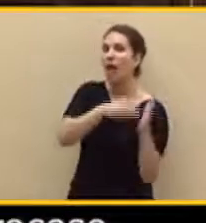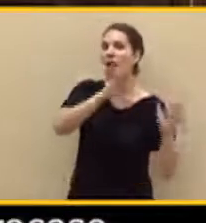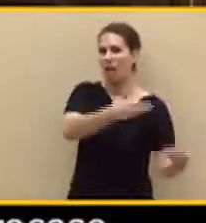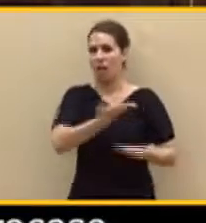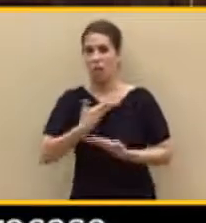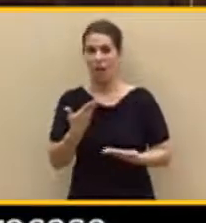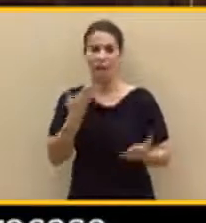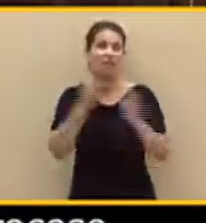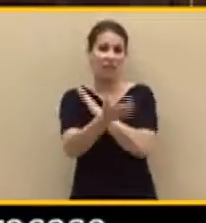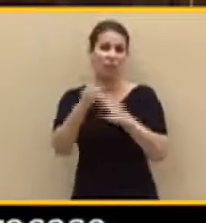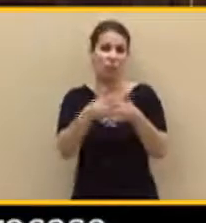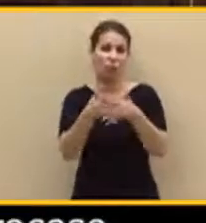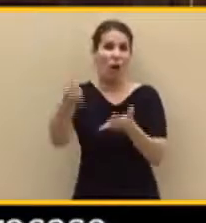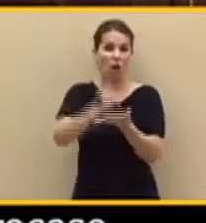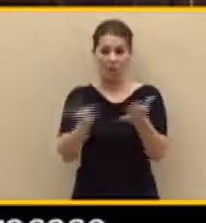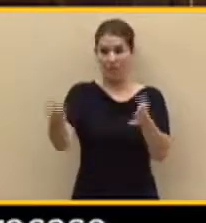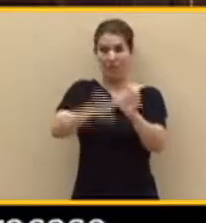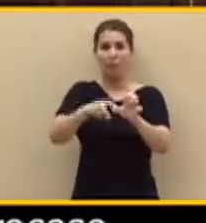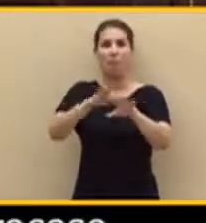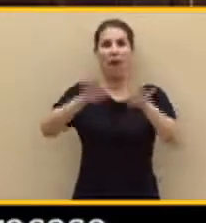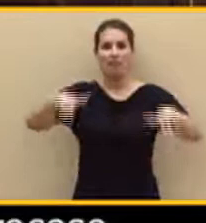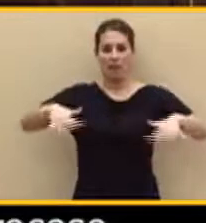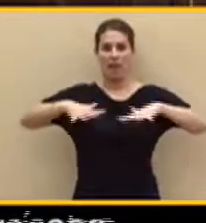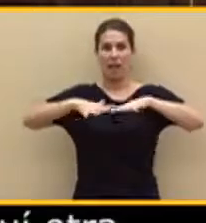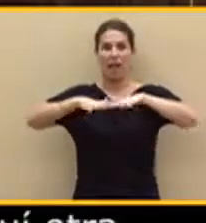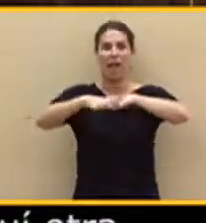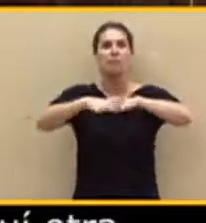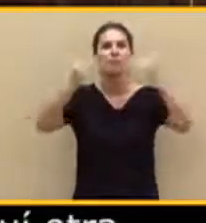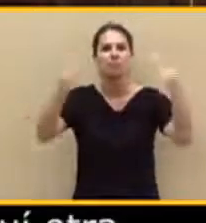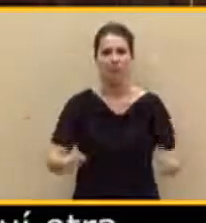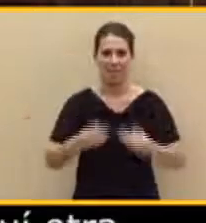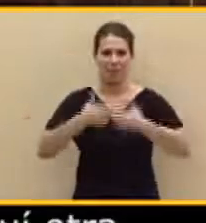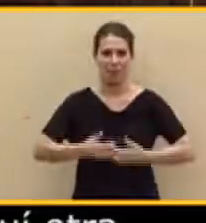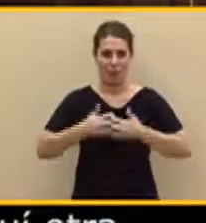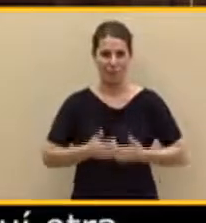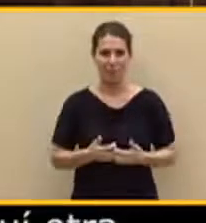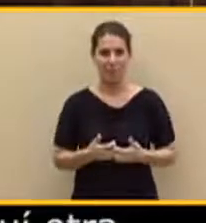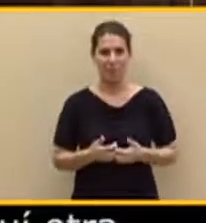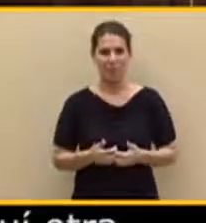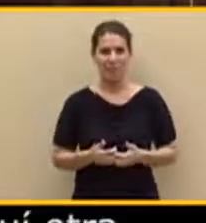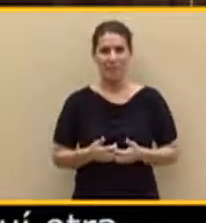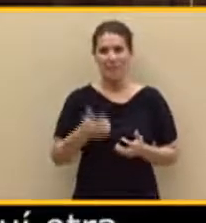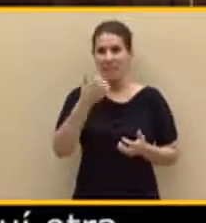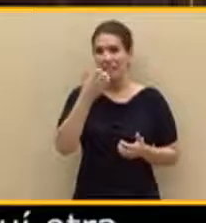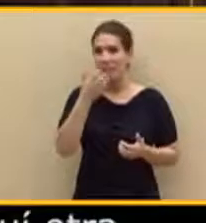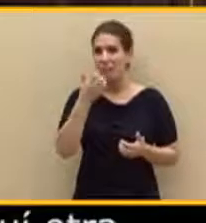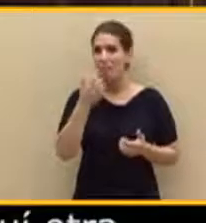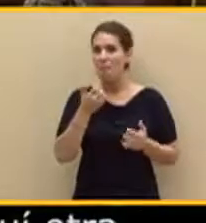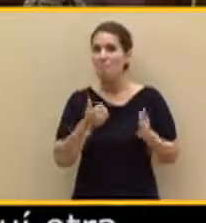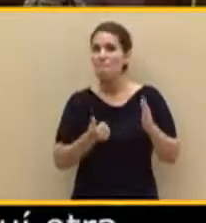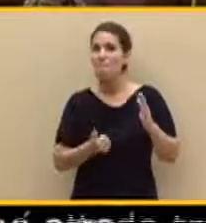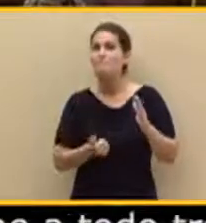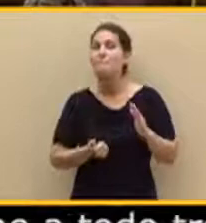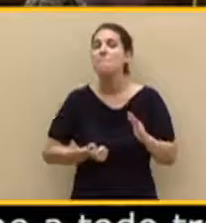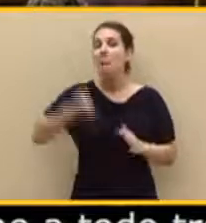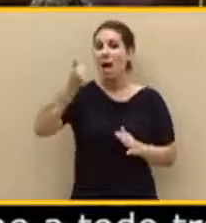estructura necesaria para que la trama funcione a todo tren. A mayor abundamiento, la adjudicación de